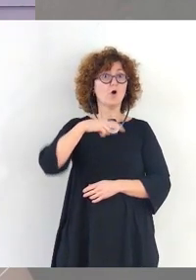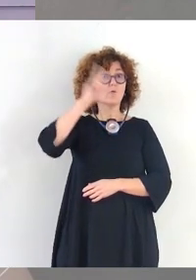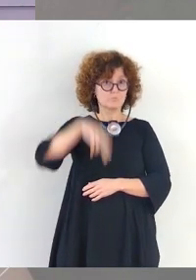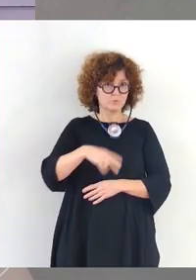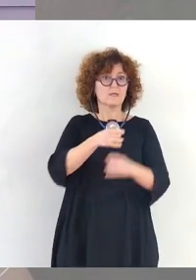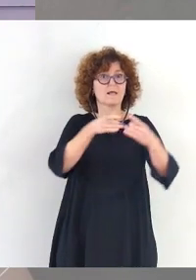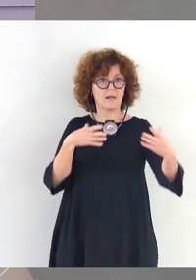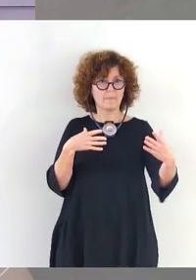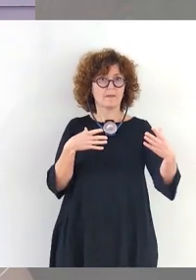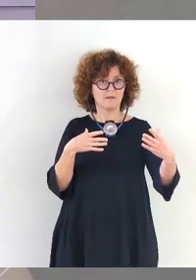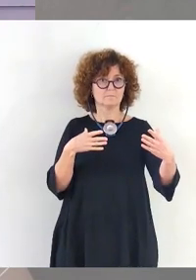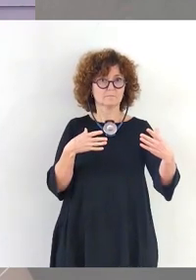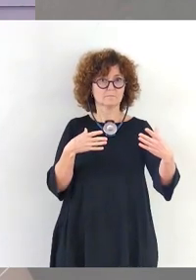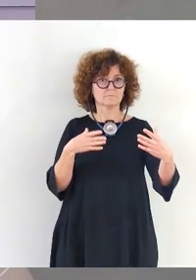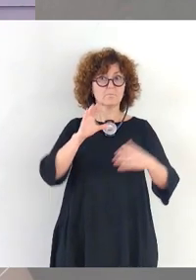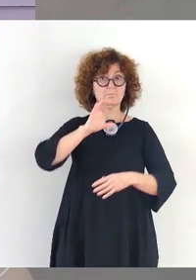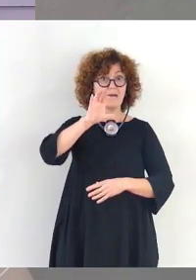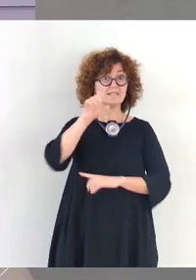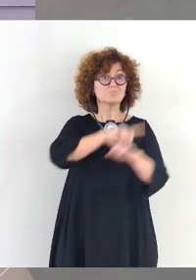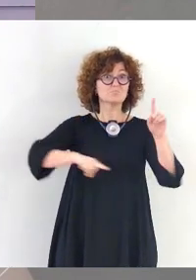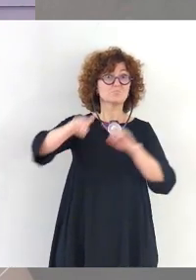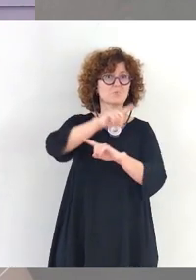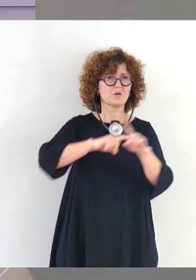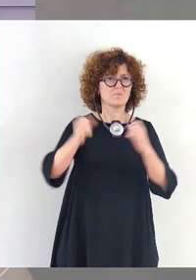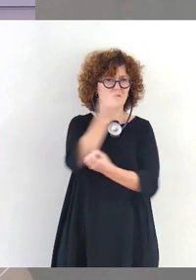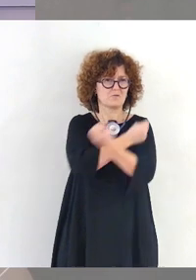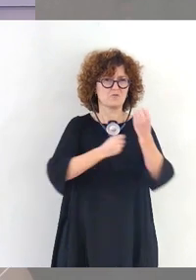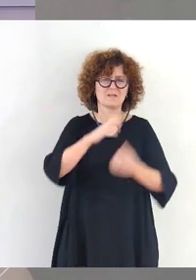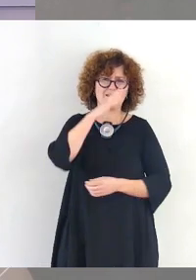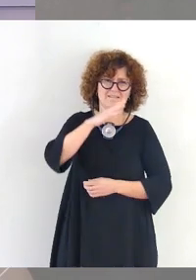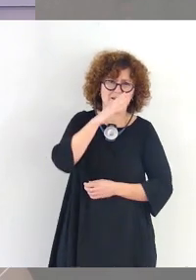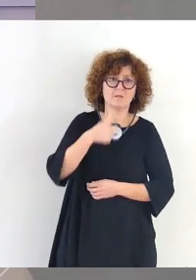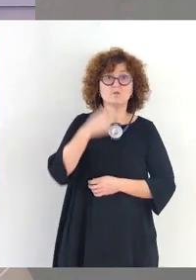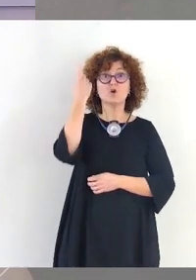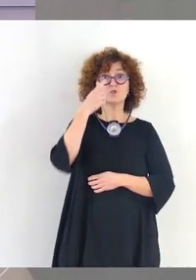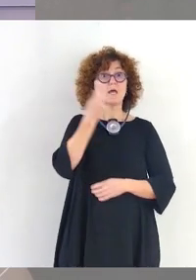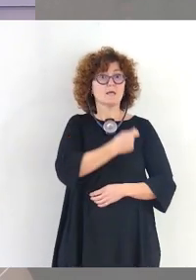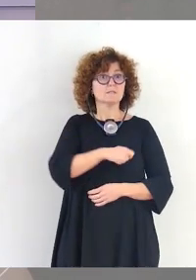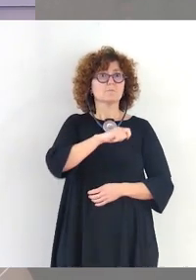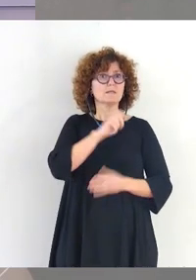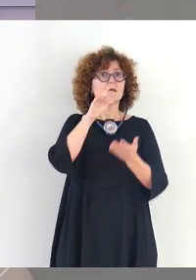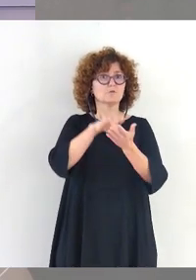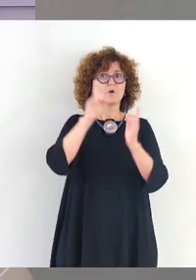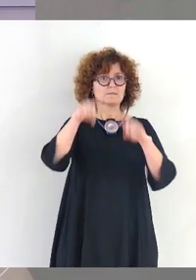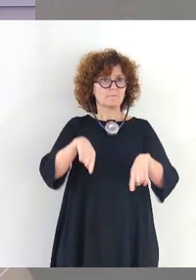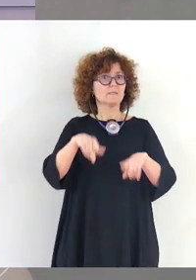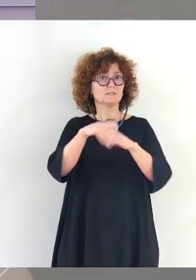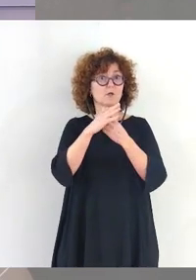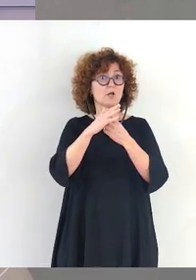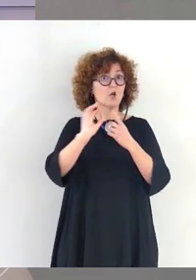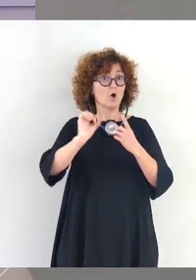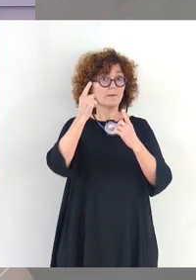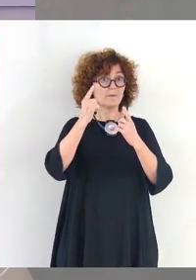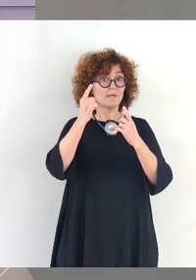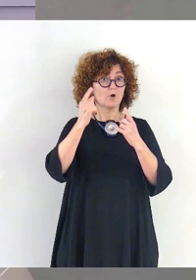tenemos una crisis económica terrible España yo sé que he pasado también por una y lo primero que se redujo en el presupuesto